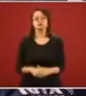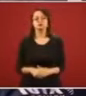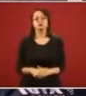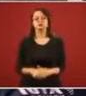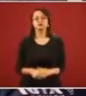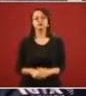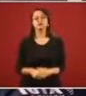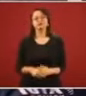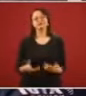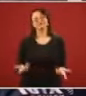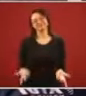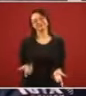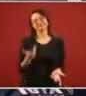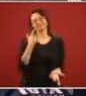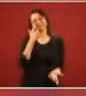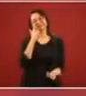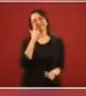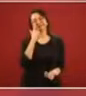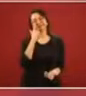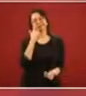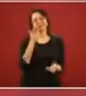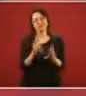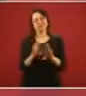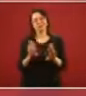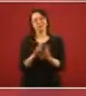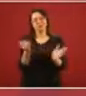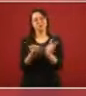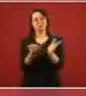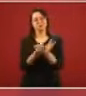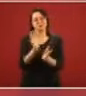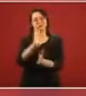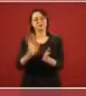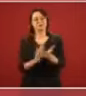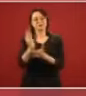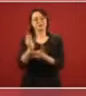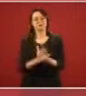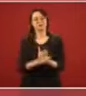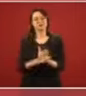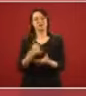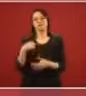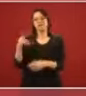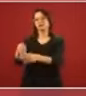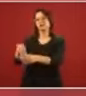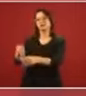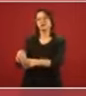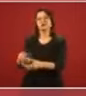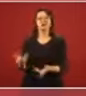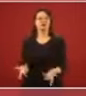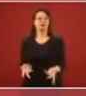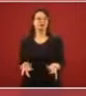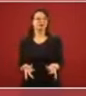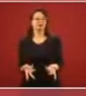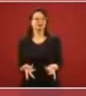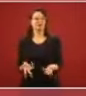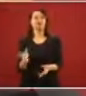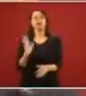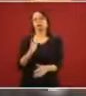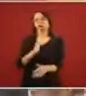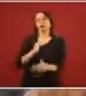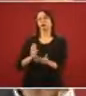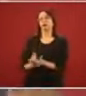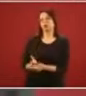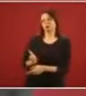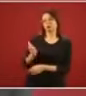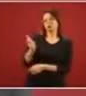con sombrero ajeno. O sea, a ver, yo te doy, pero me quita